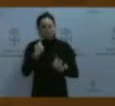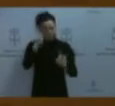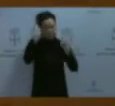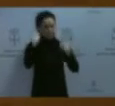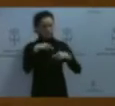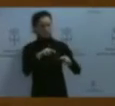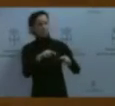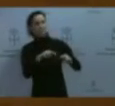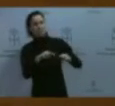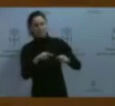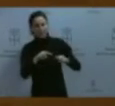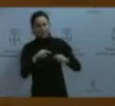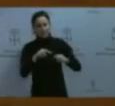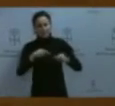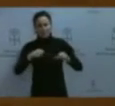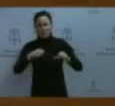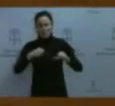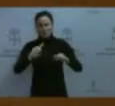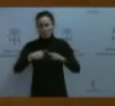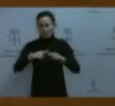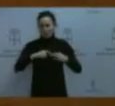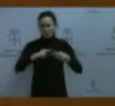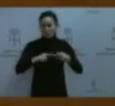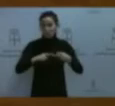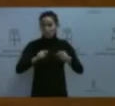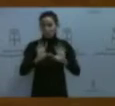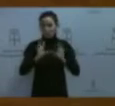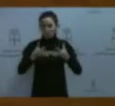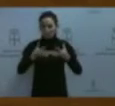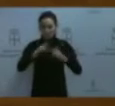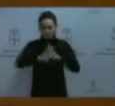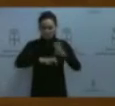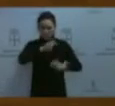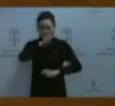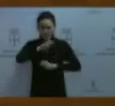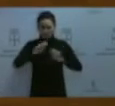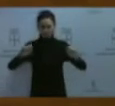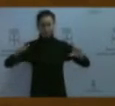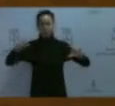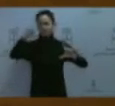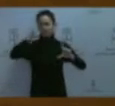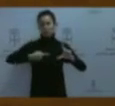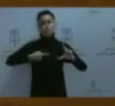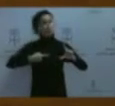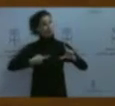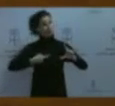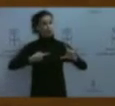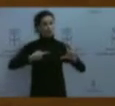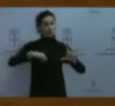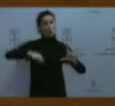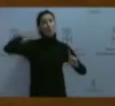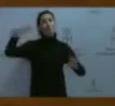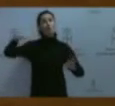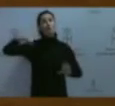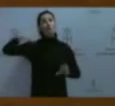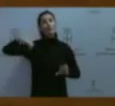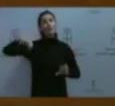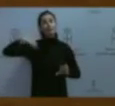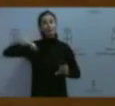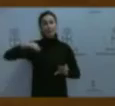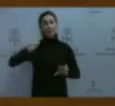utilizaran. Rebuscó un poco por internet y vio que cada unidad de